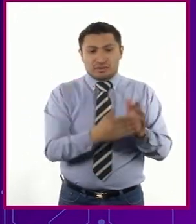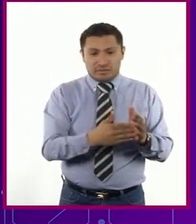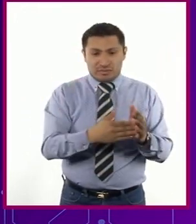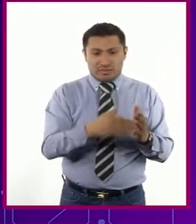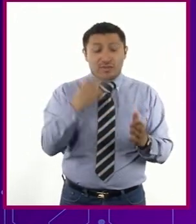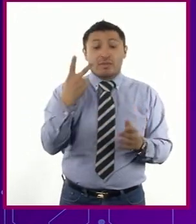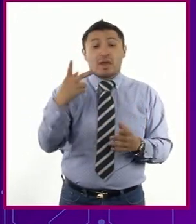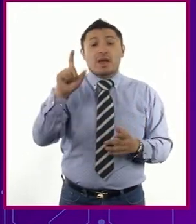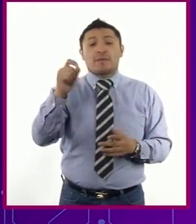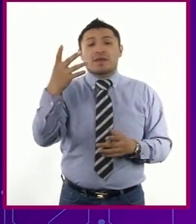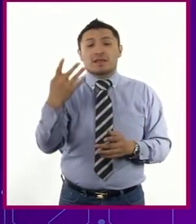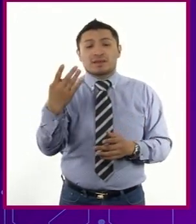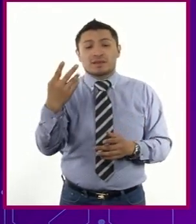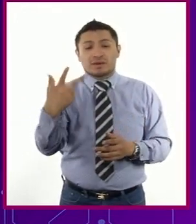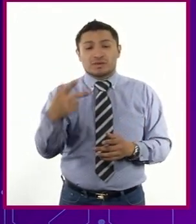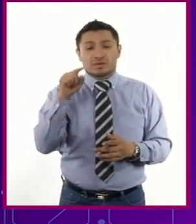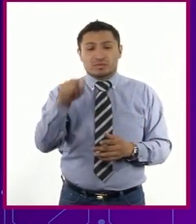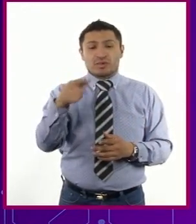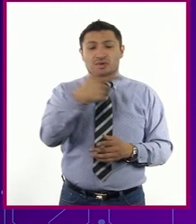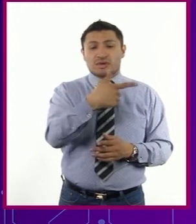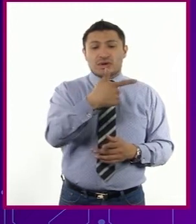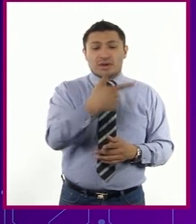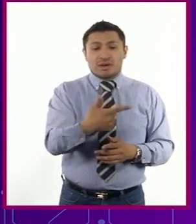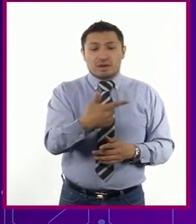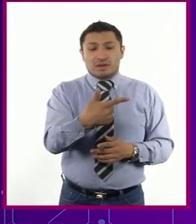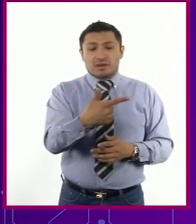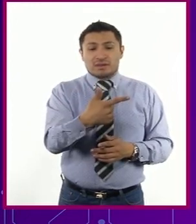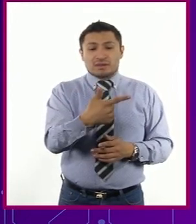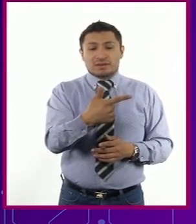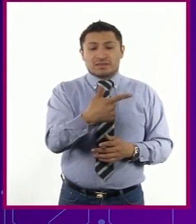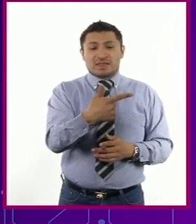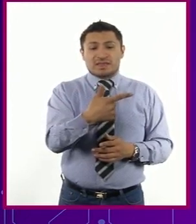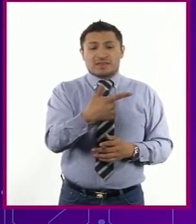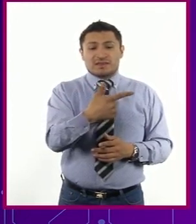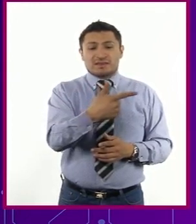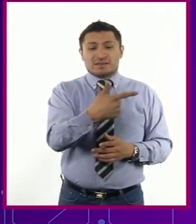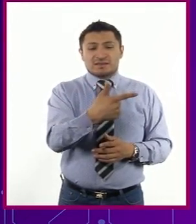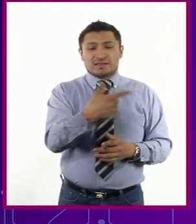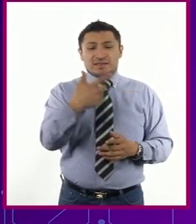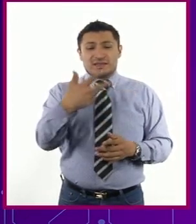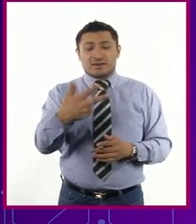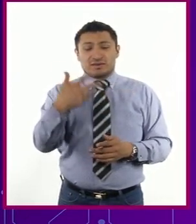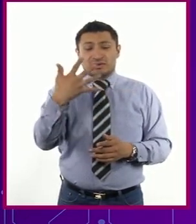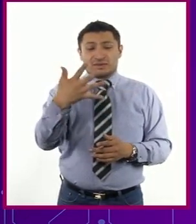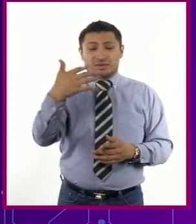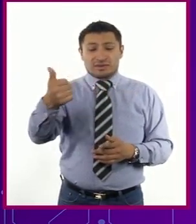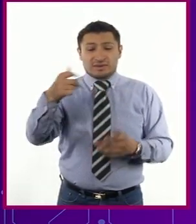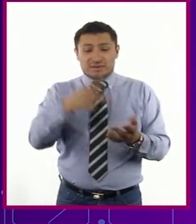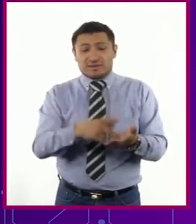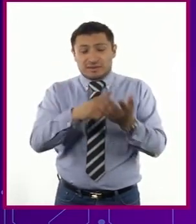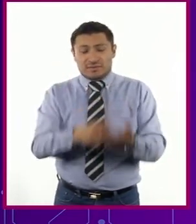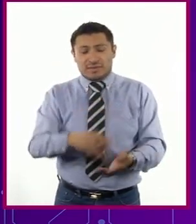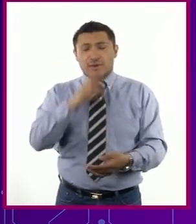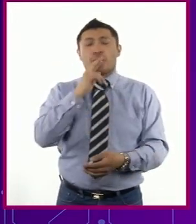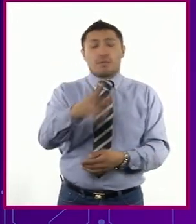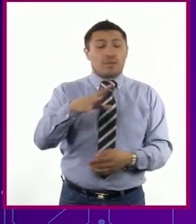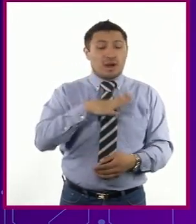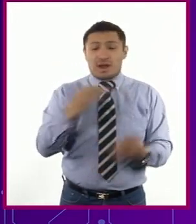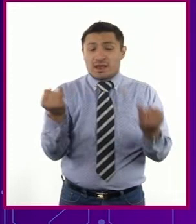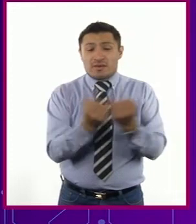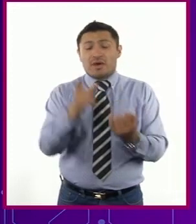28.7856 kilogramos, por lo que la hoja de lámina, antes de cortar las piezas, tiene una masa de